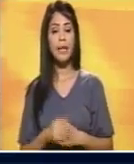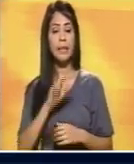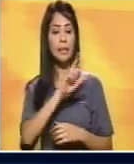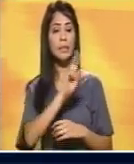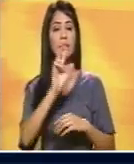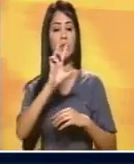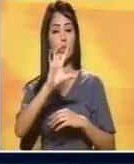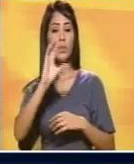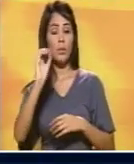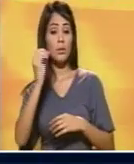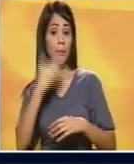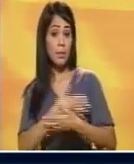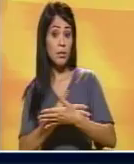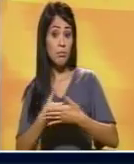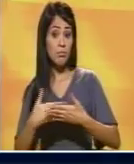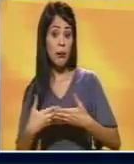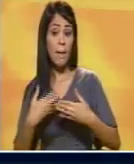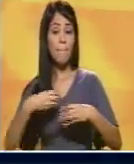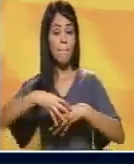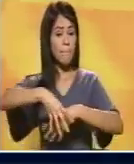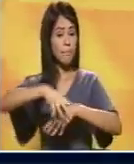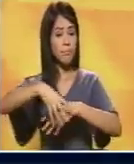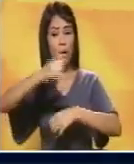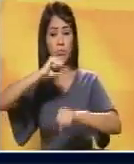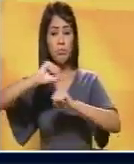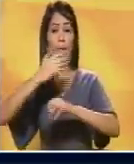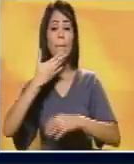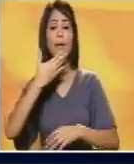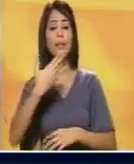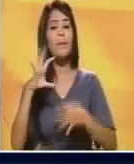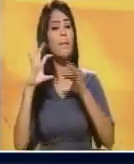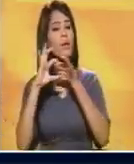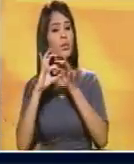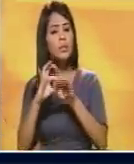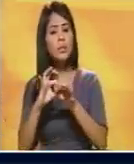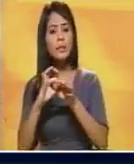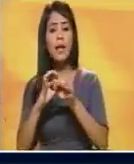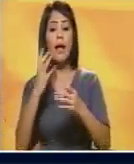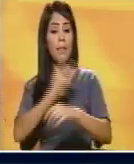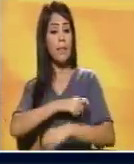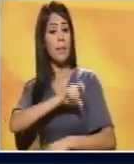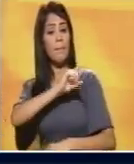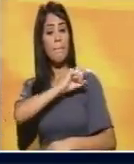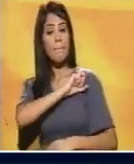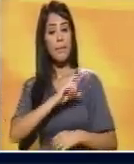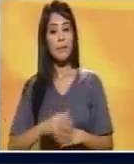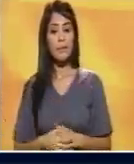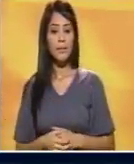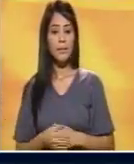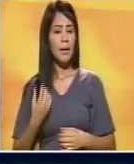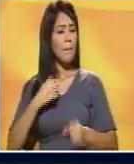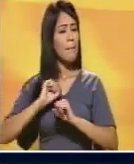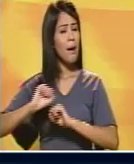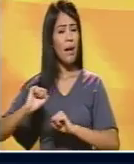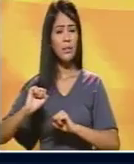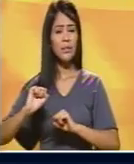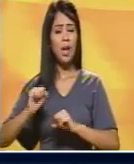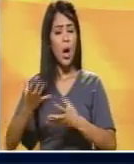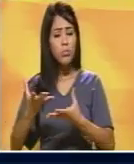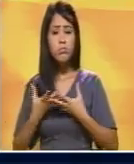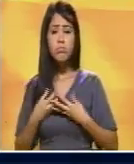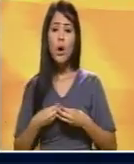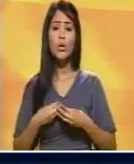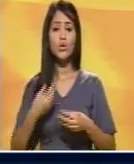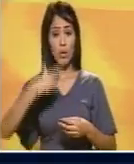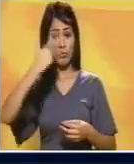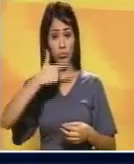personas salieron a las calles de Barcelona para pedir por la unidad de España bajo el lema Basta, recuperemos la